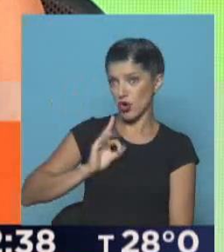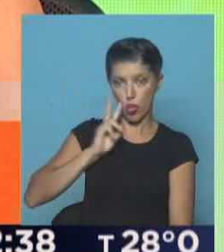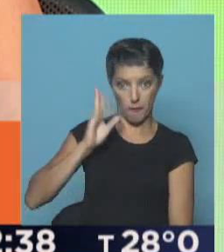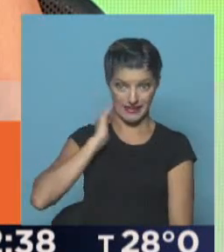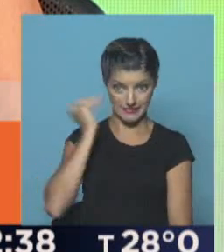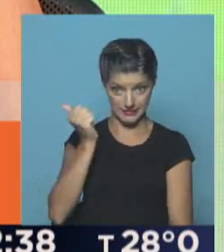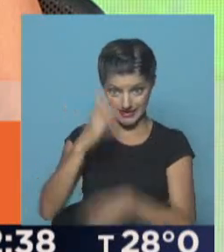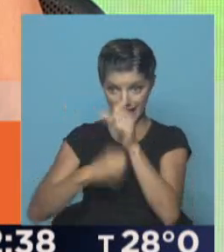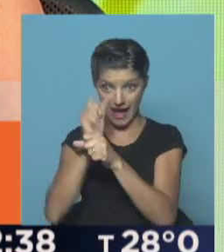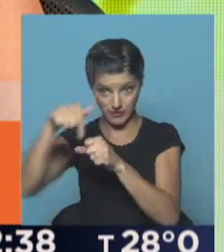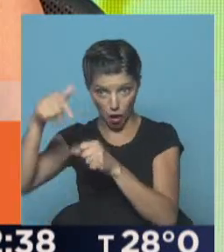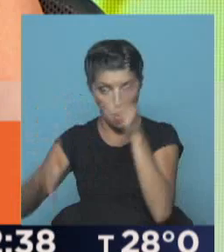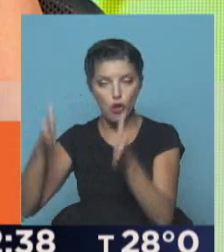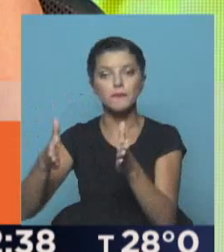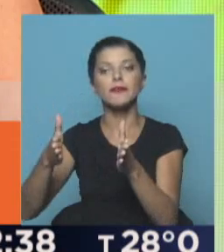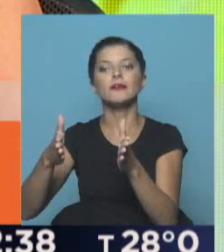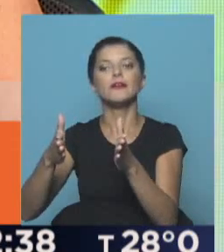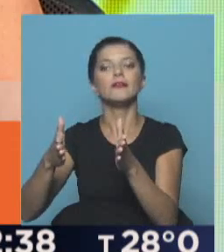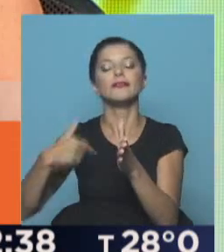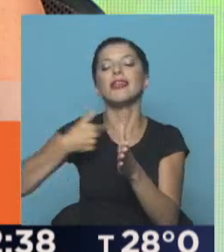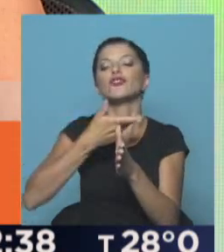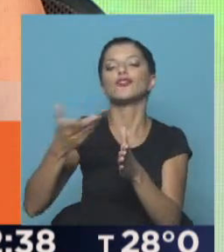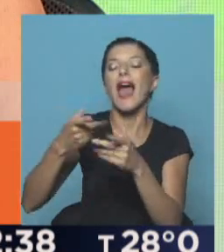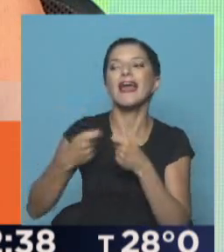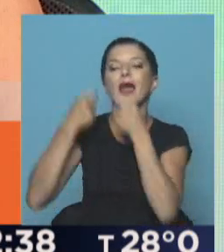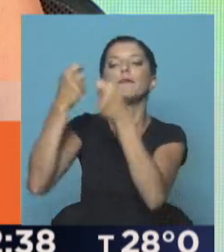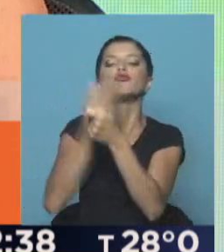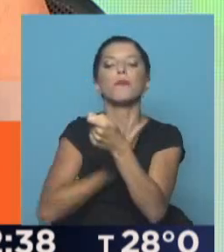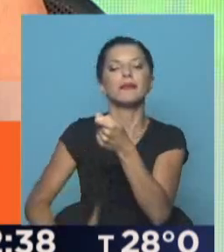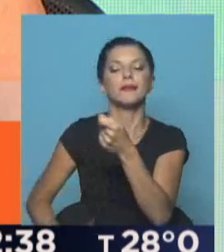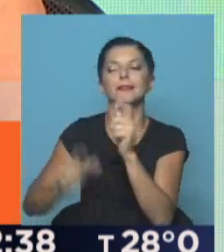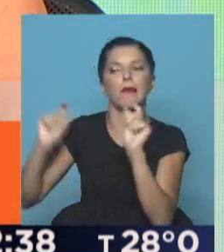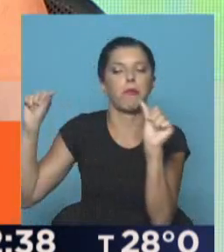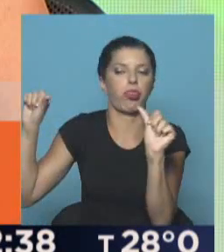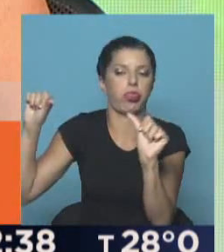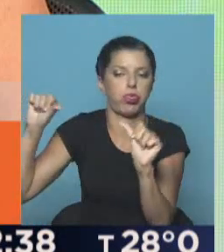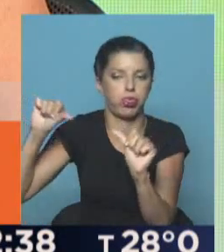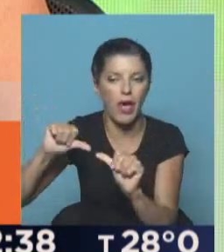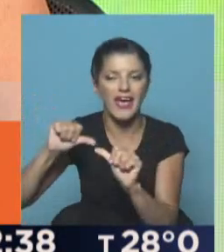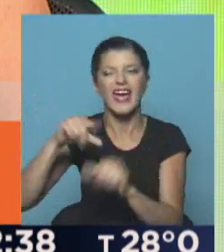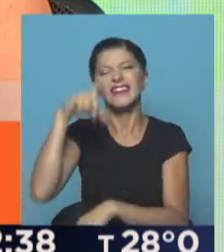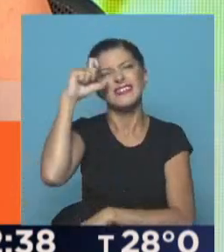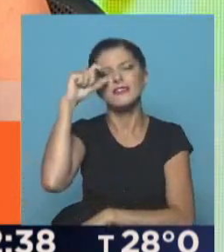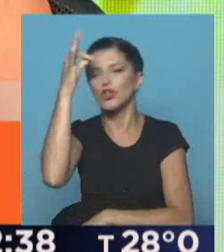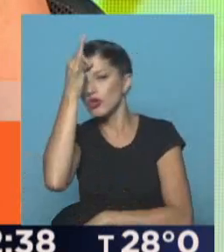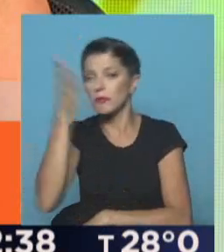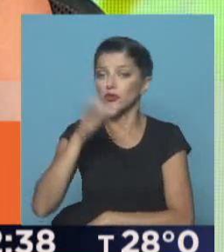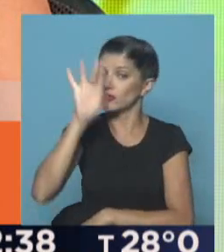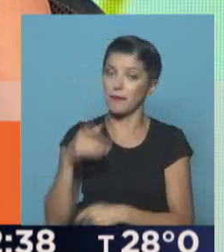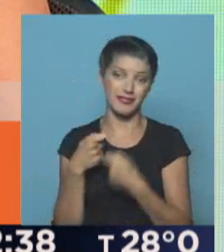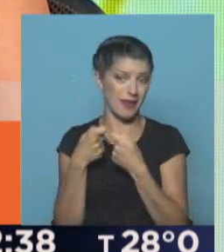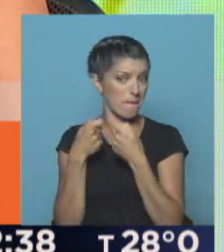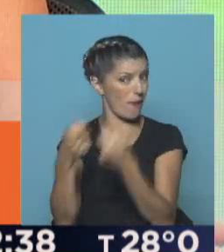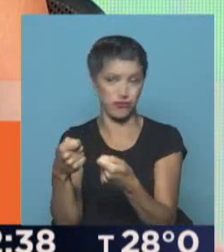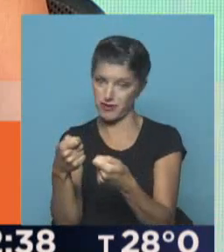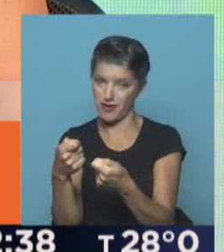2016 es que la imagen de Peña Nieto ha ido derrumbándose, desplomándose, tiene entre 10 y 12% de aprobación, sí, lo cual